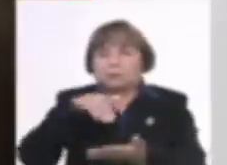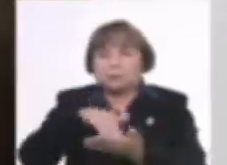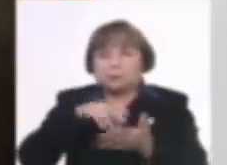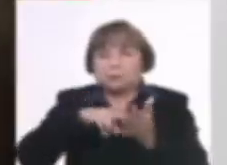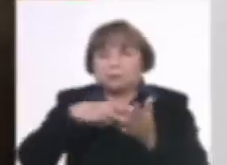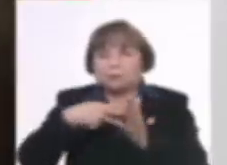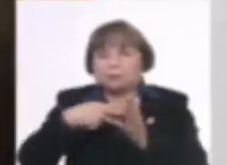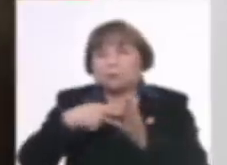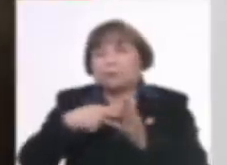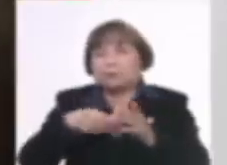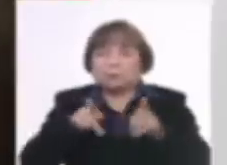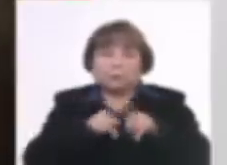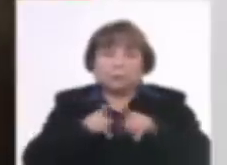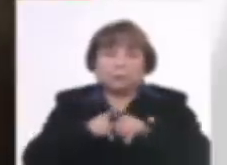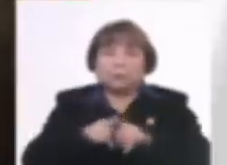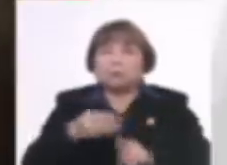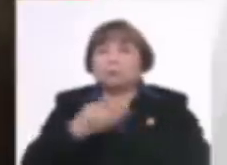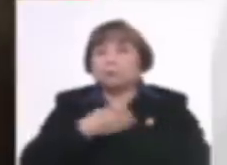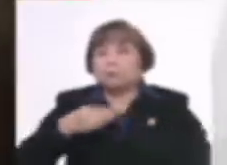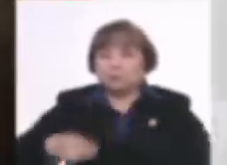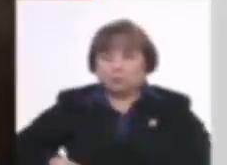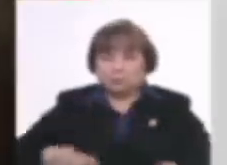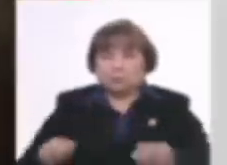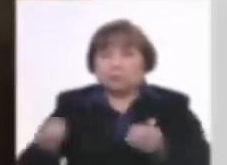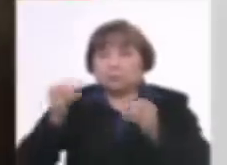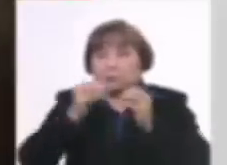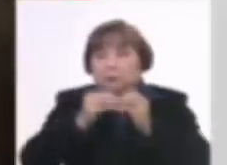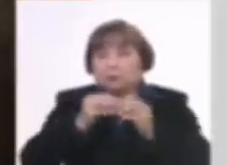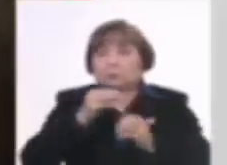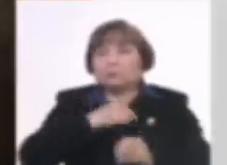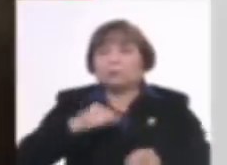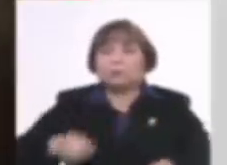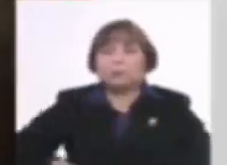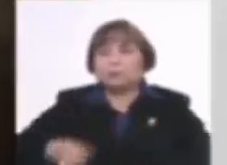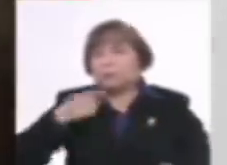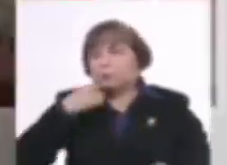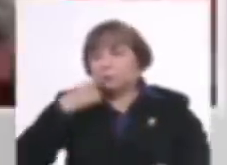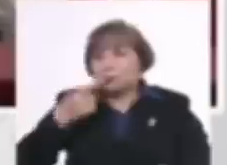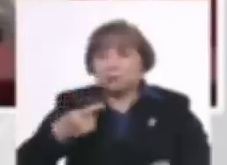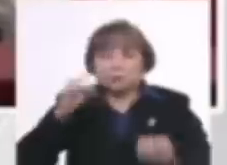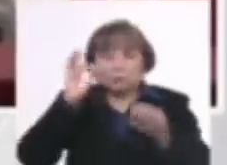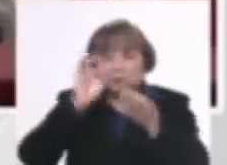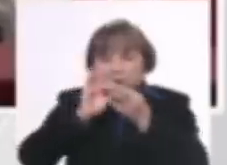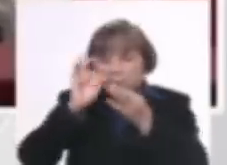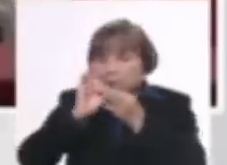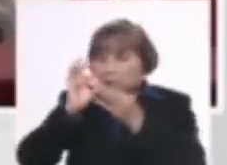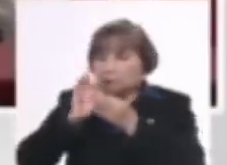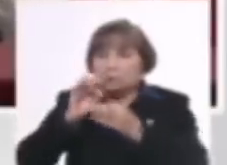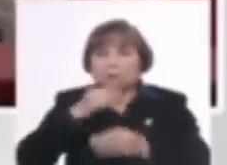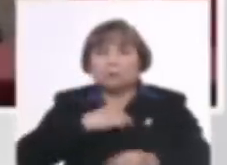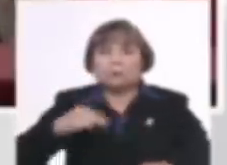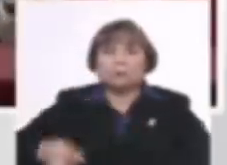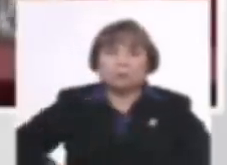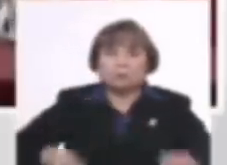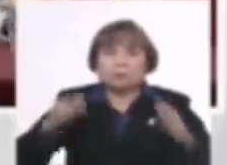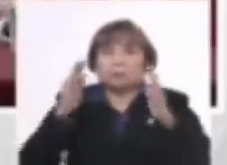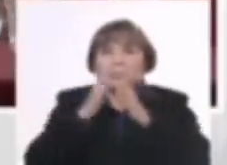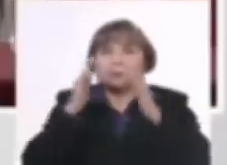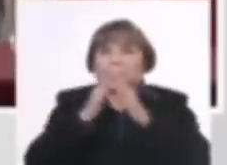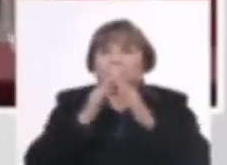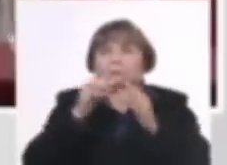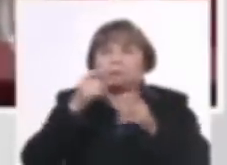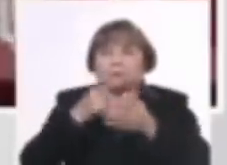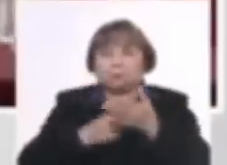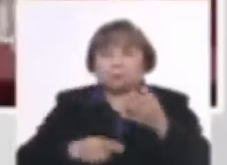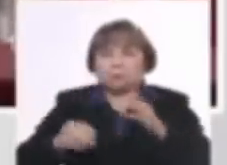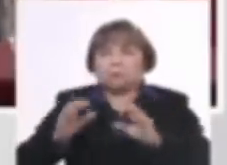significa también el Poder Ejecutivo, que incluye a los ministerios, y ella en su momento precisó del Ministerio de Vivienda, que es